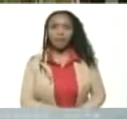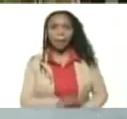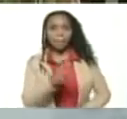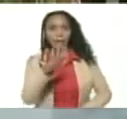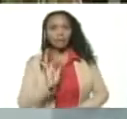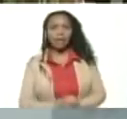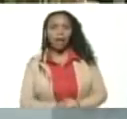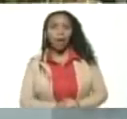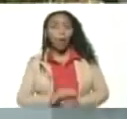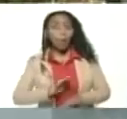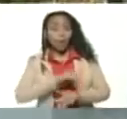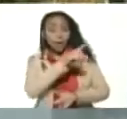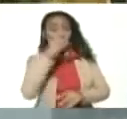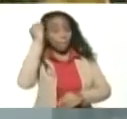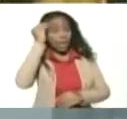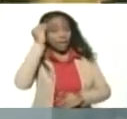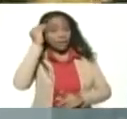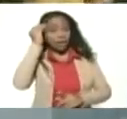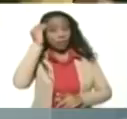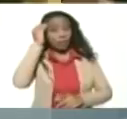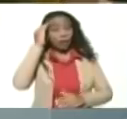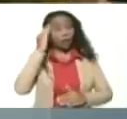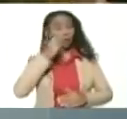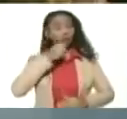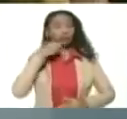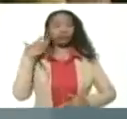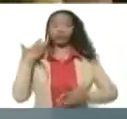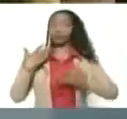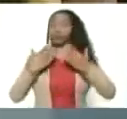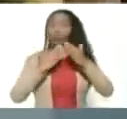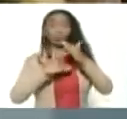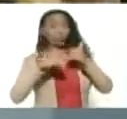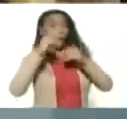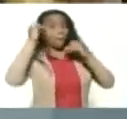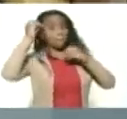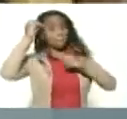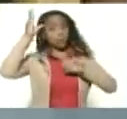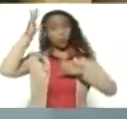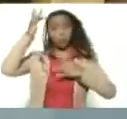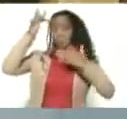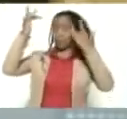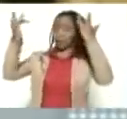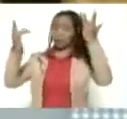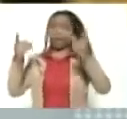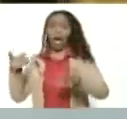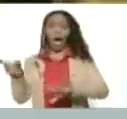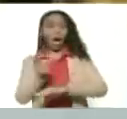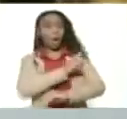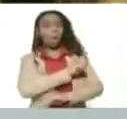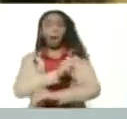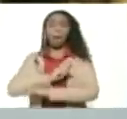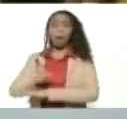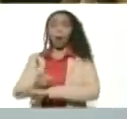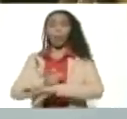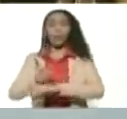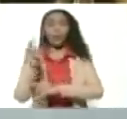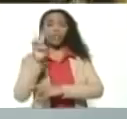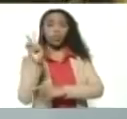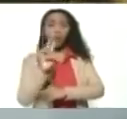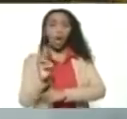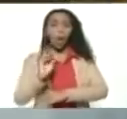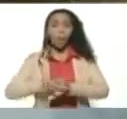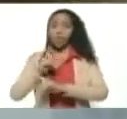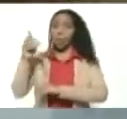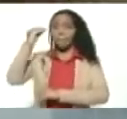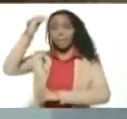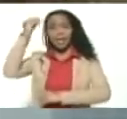Ah, porque ellos se creen superiores. Ah, porque ellos se creen gobierno en Venezuela. Ah, porque ellos se creen la nueva